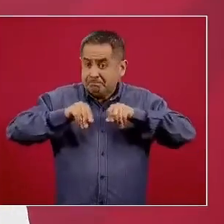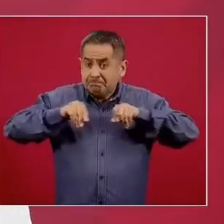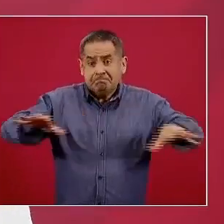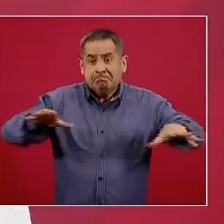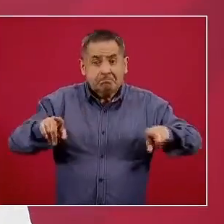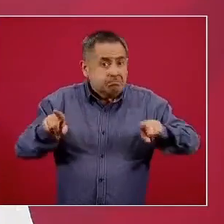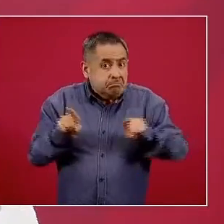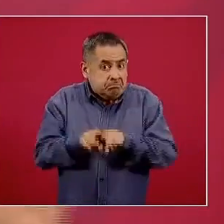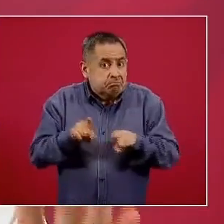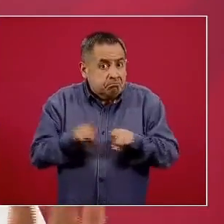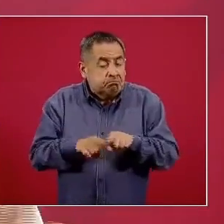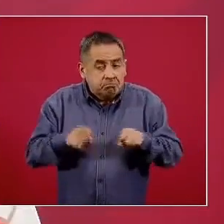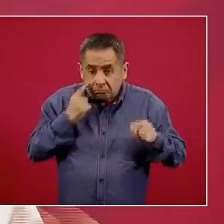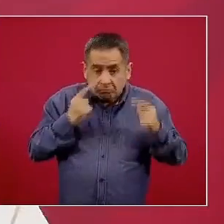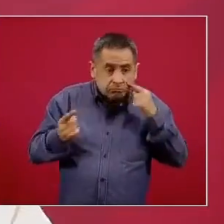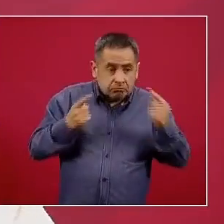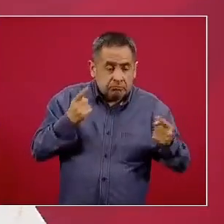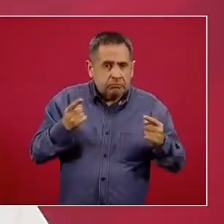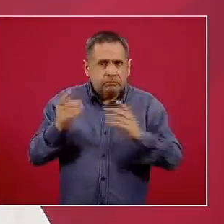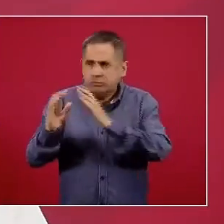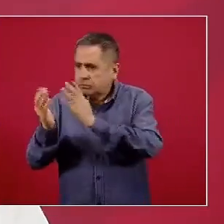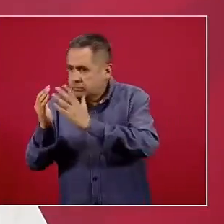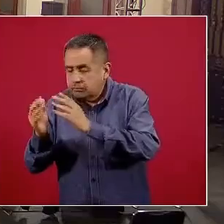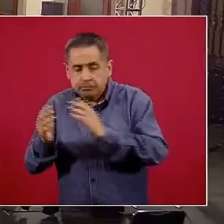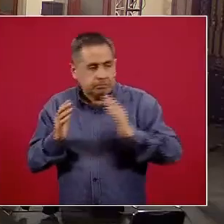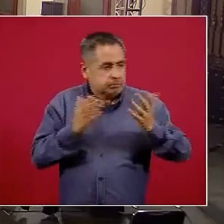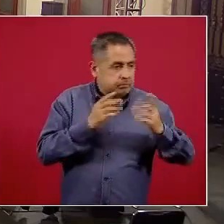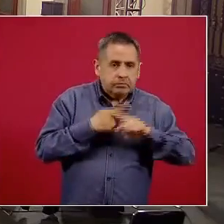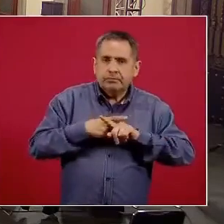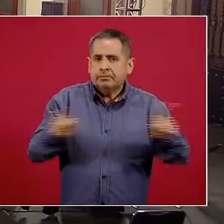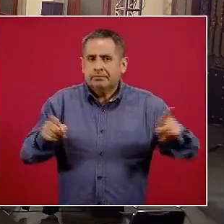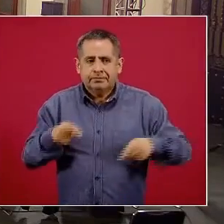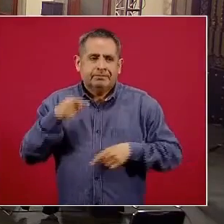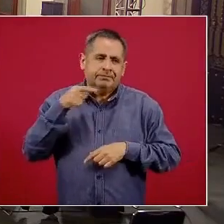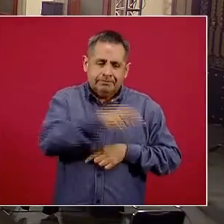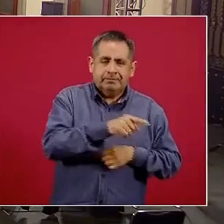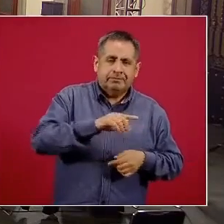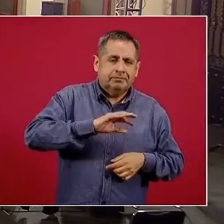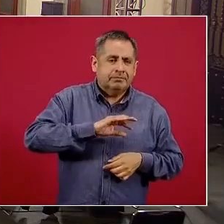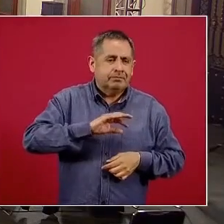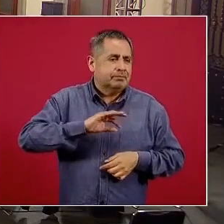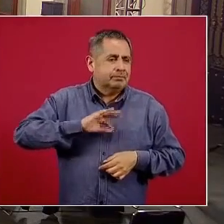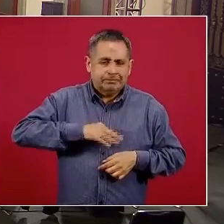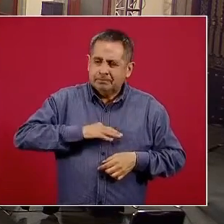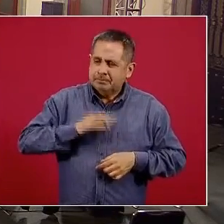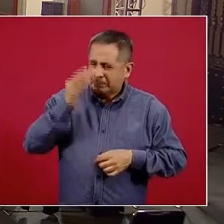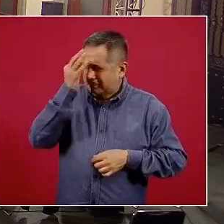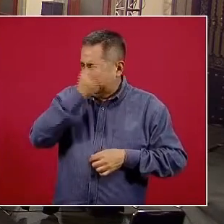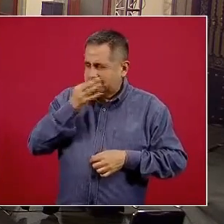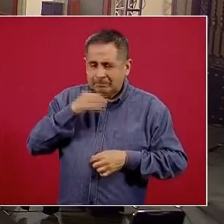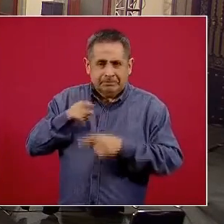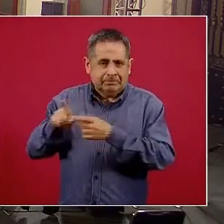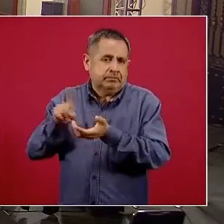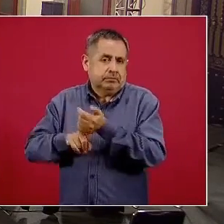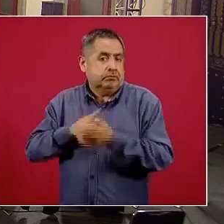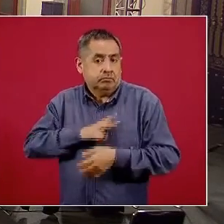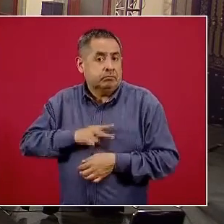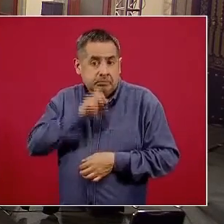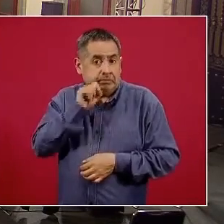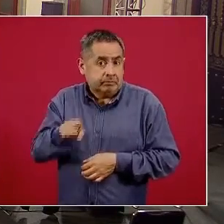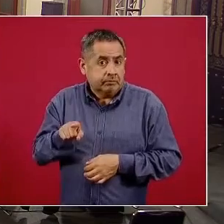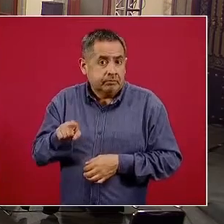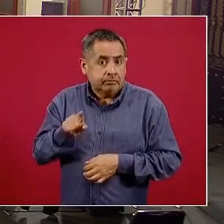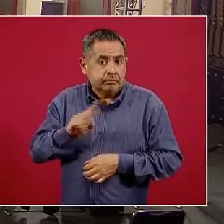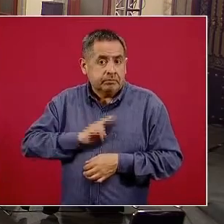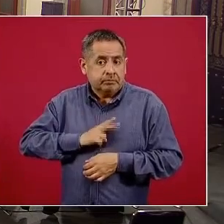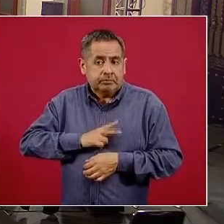presentación, características distintas entre una enfermedad infecciosa como sarampión, que está causada también por un virus, para